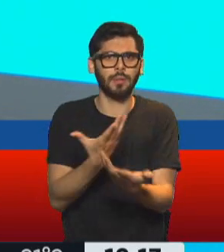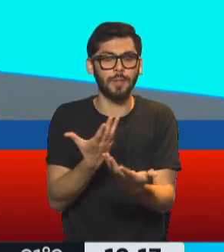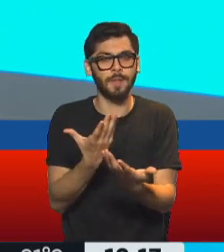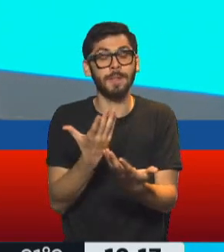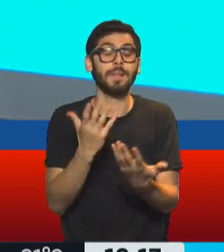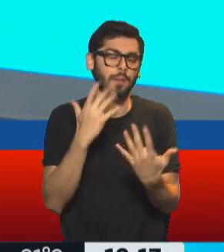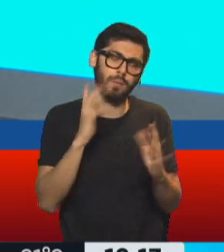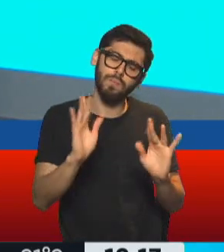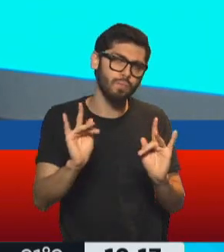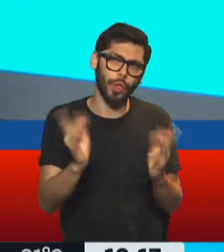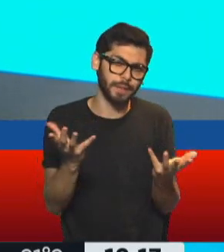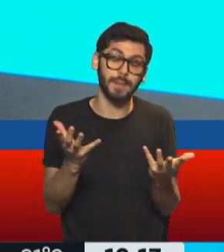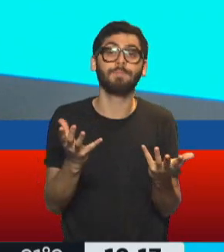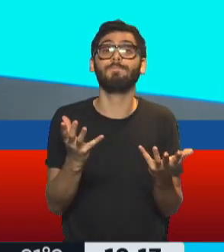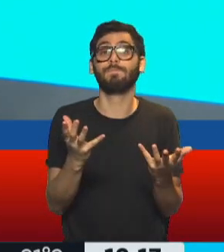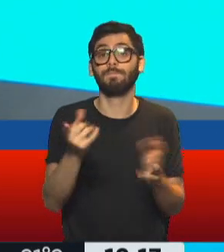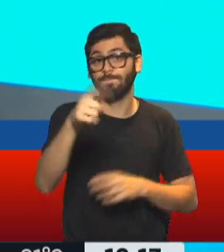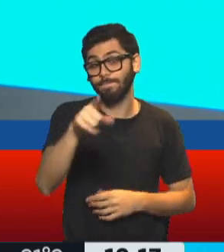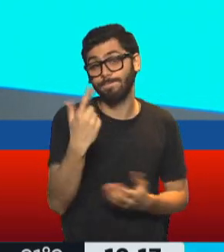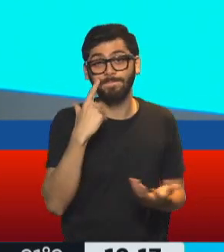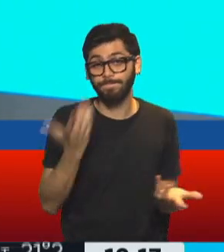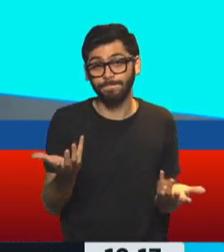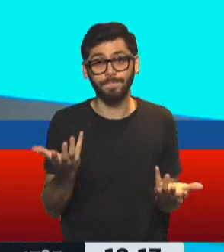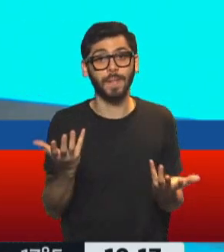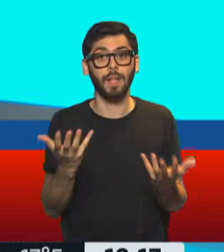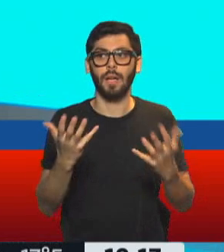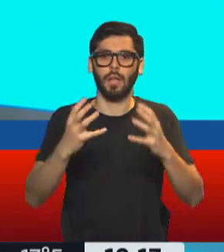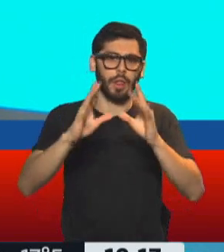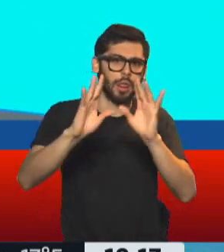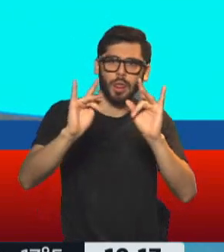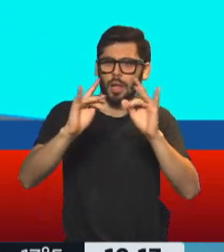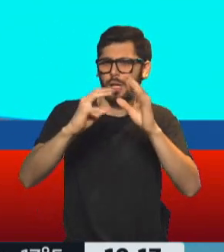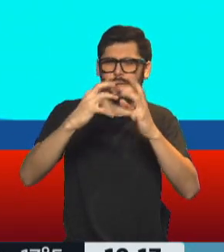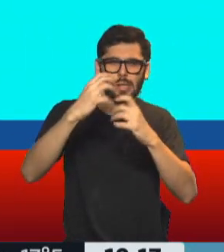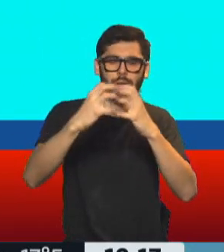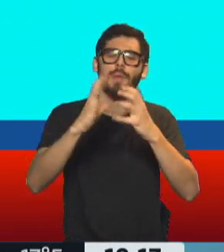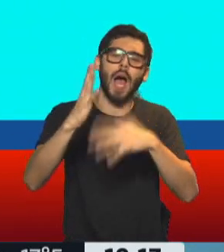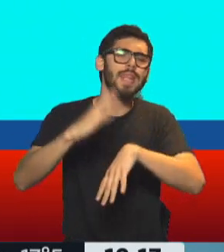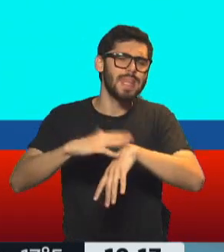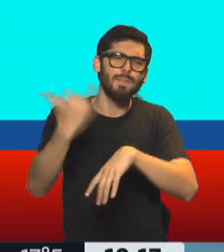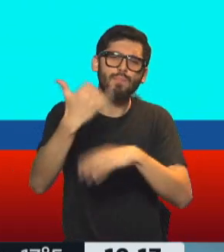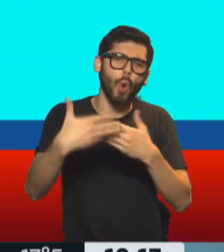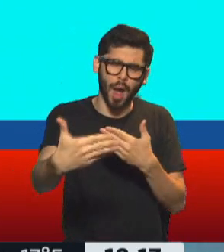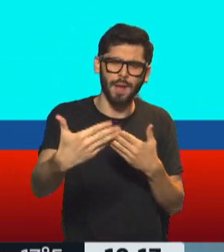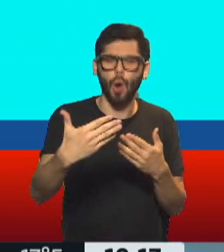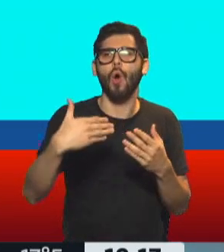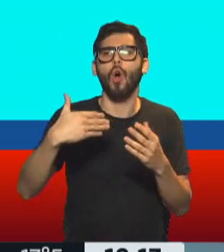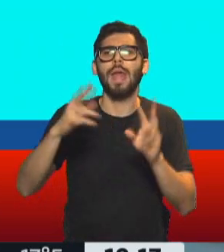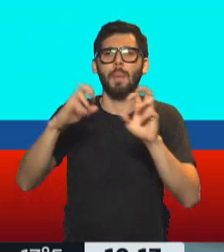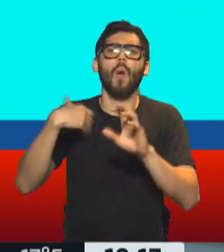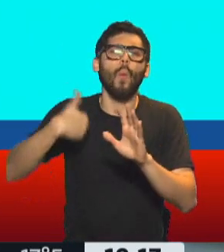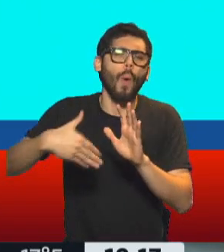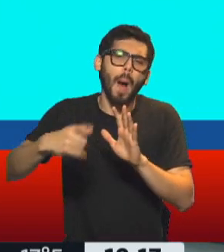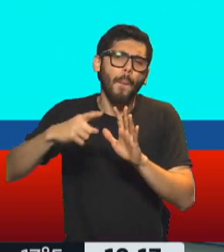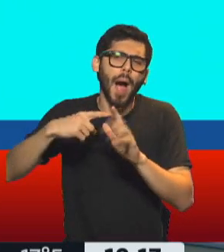Es demasiado complicado. Como verán, para desanudar todo esto, queda todavía tiempo. Vamos a seguir hablando del tema. Por supuesto que en un